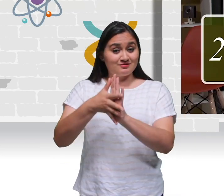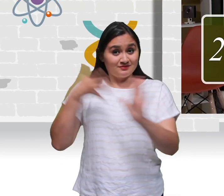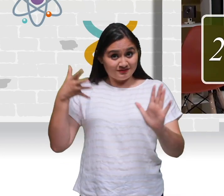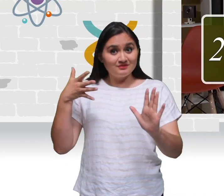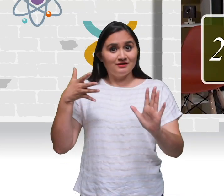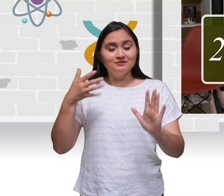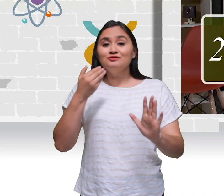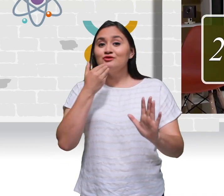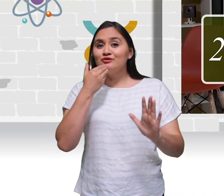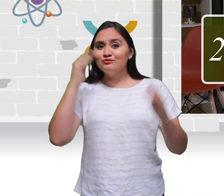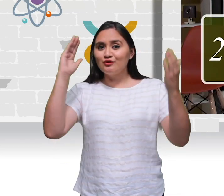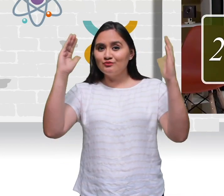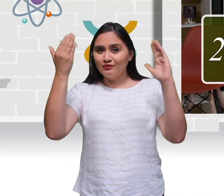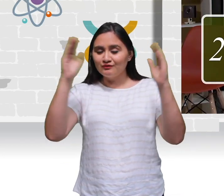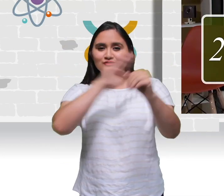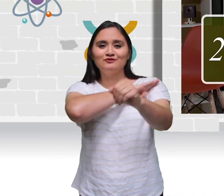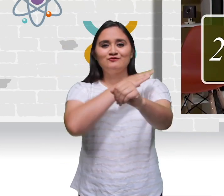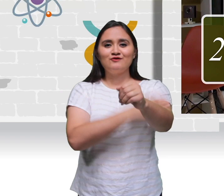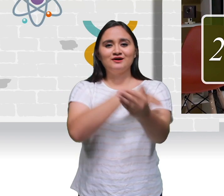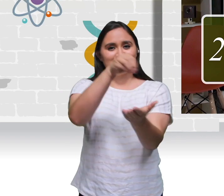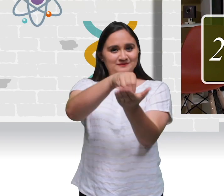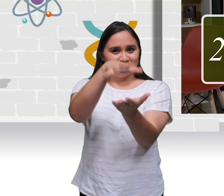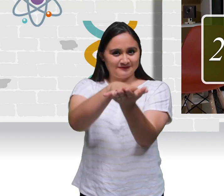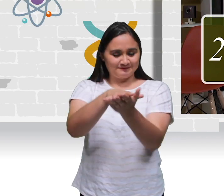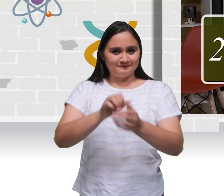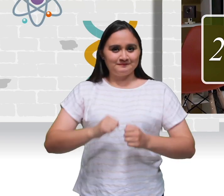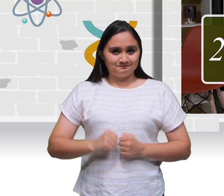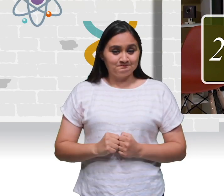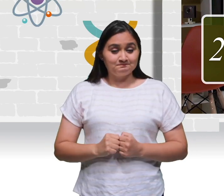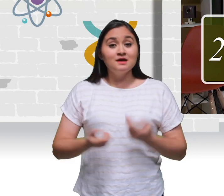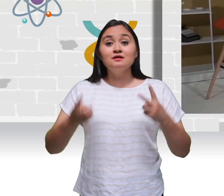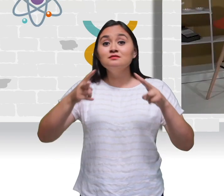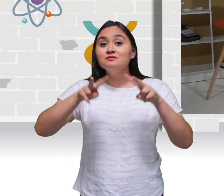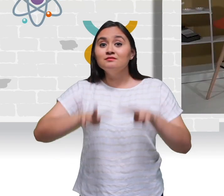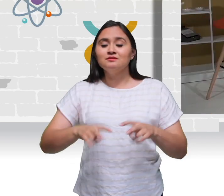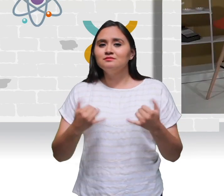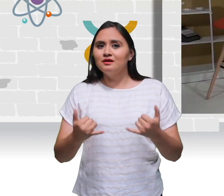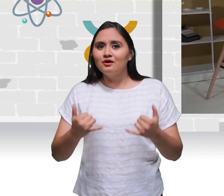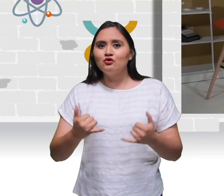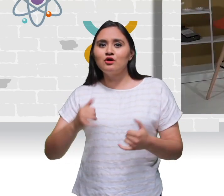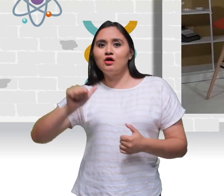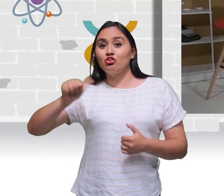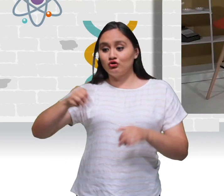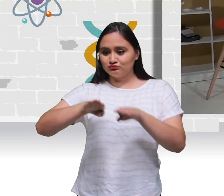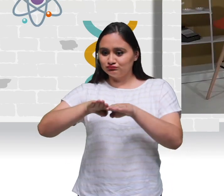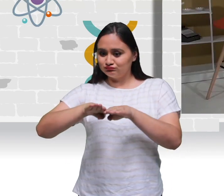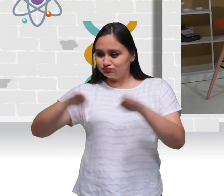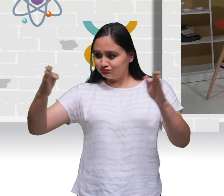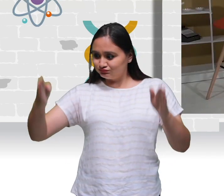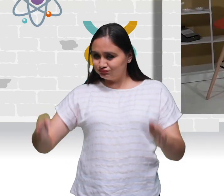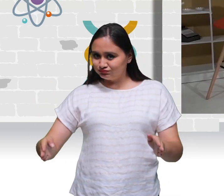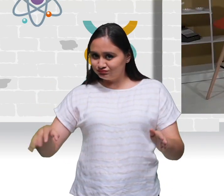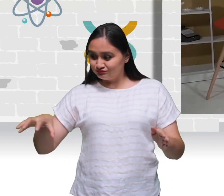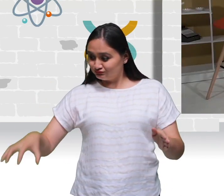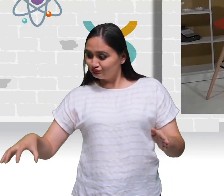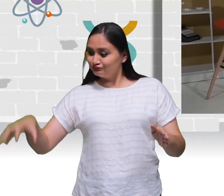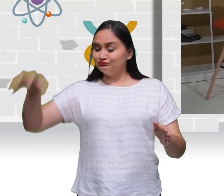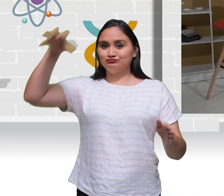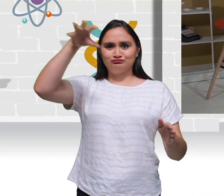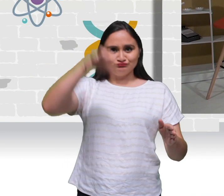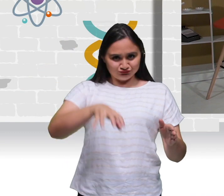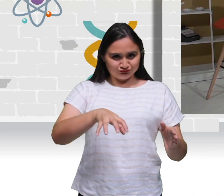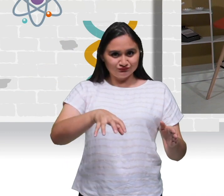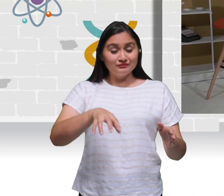la aceleración es directamente proporcional a la fuerza aplicada. Además, si ahora apilamos sobre el bloque de